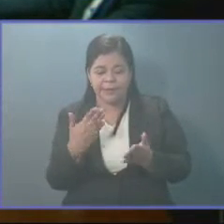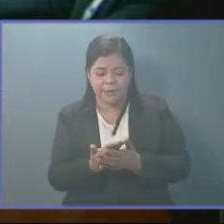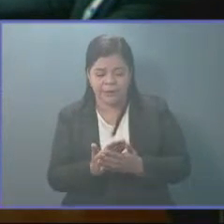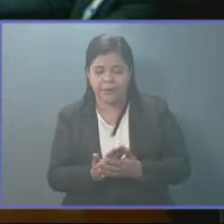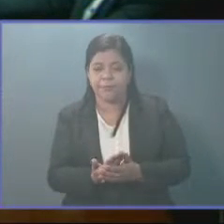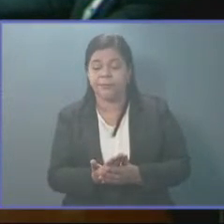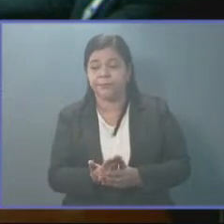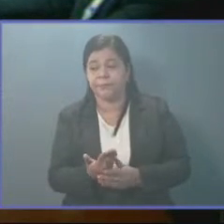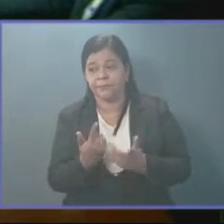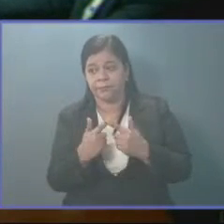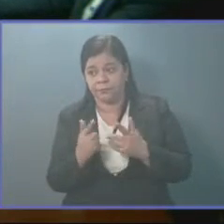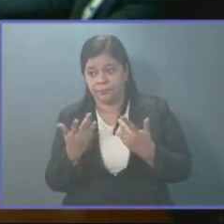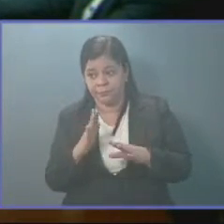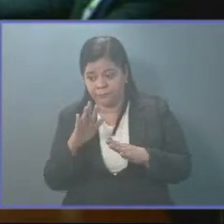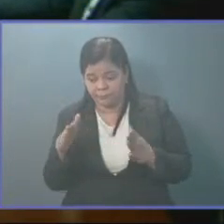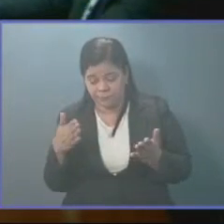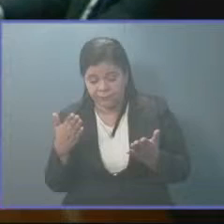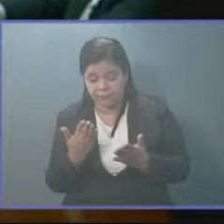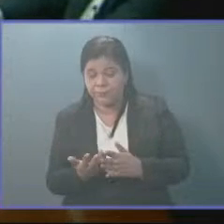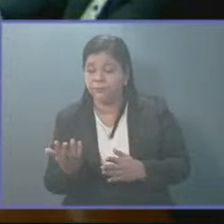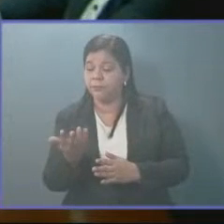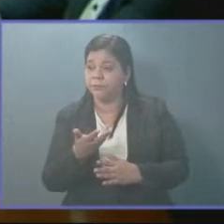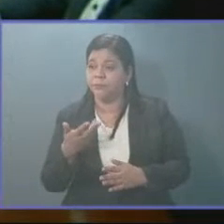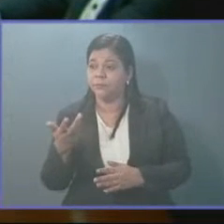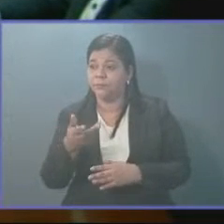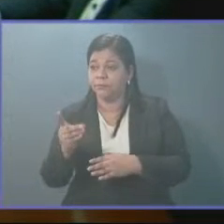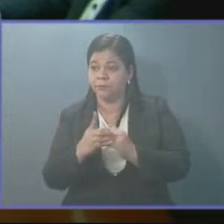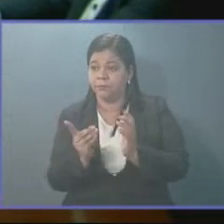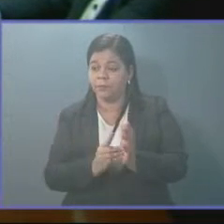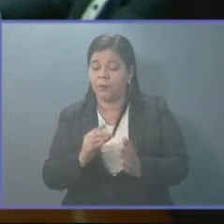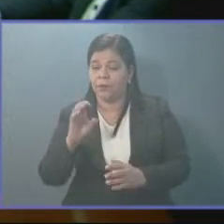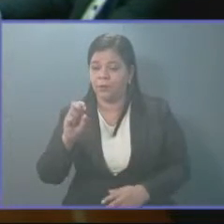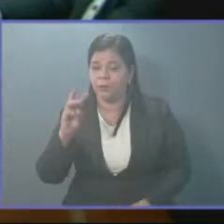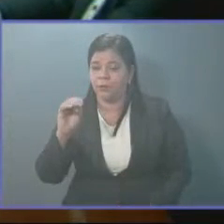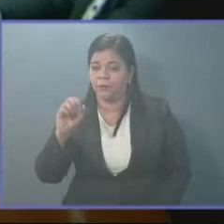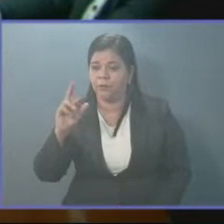¿verdad? Entonces, diputada Esmeralda García.